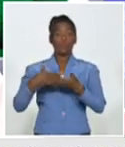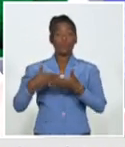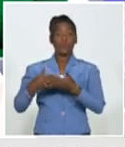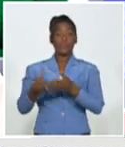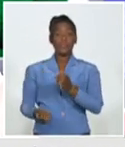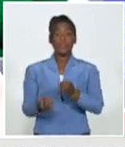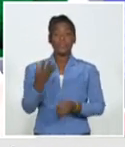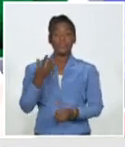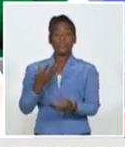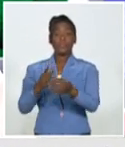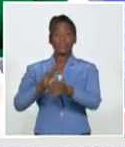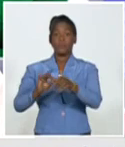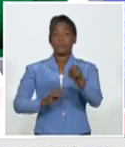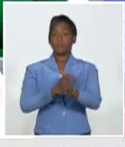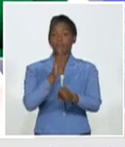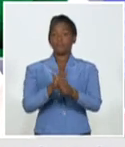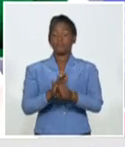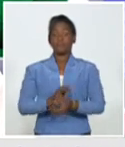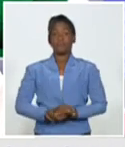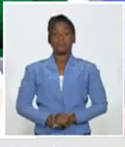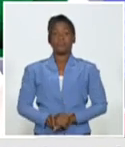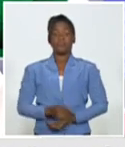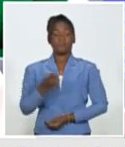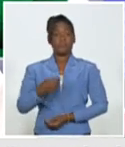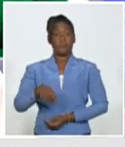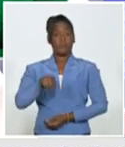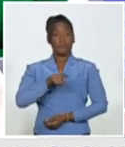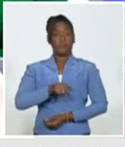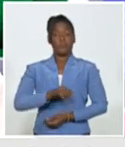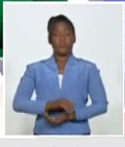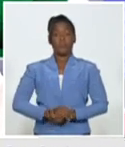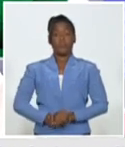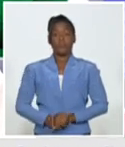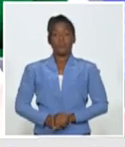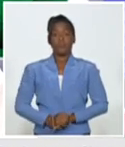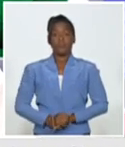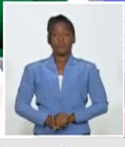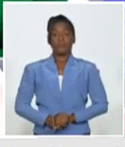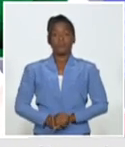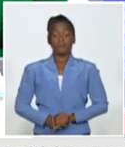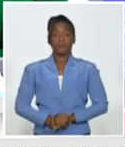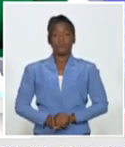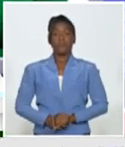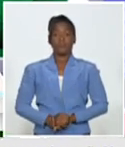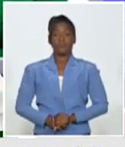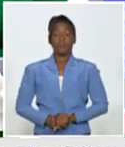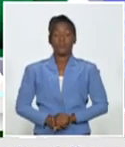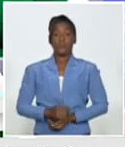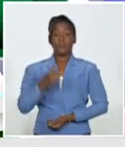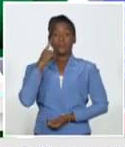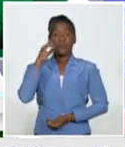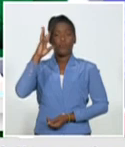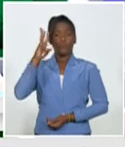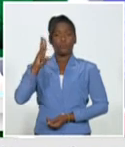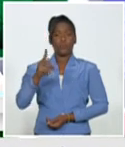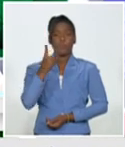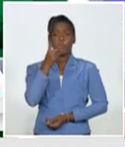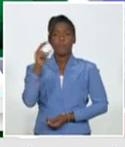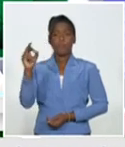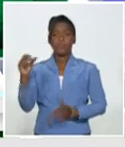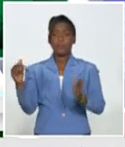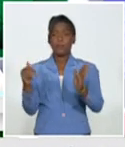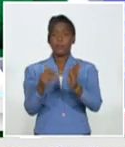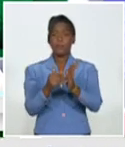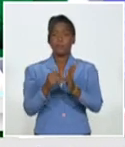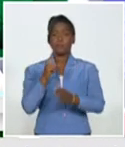Nuevamente ayer prácticamente alcanzamos las 20.000 muestras procesadas en nuestros